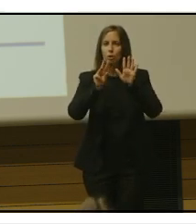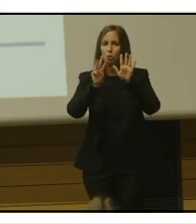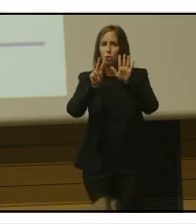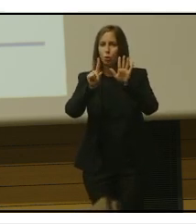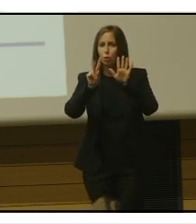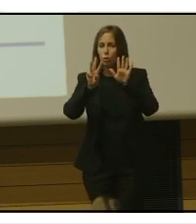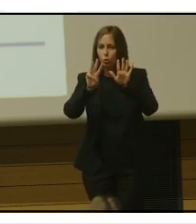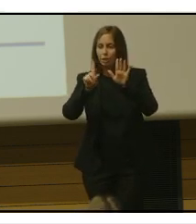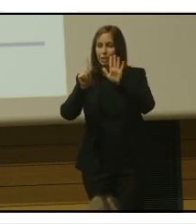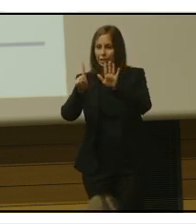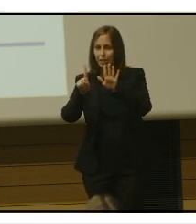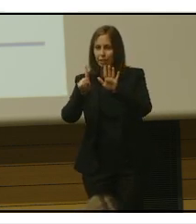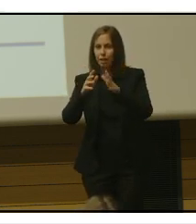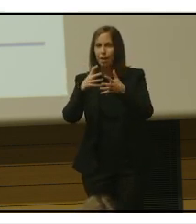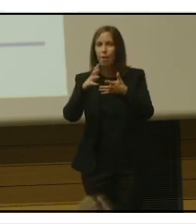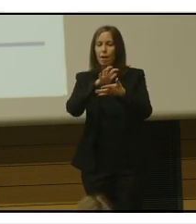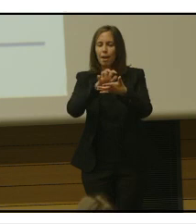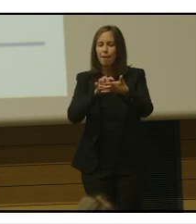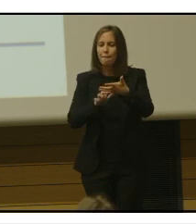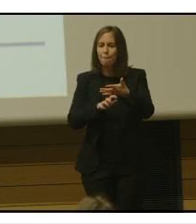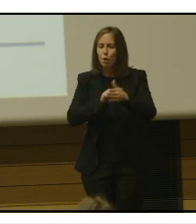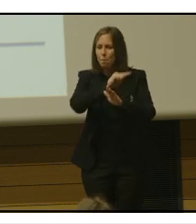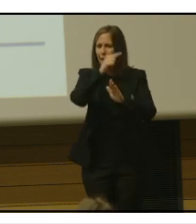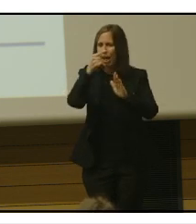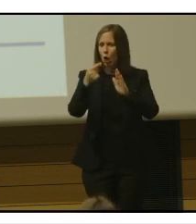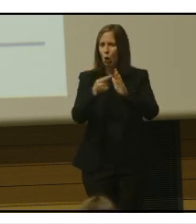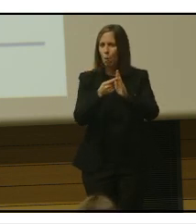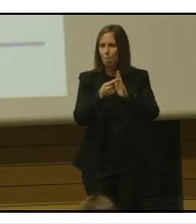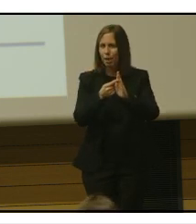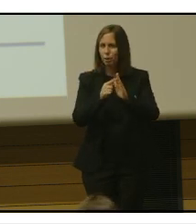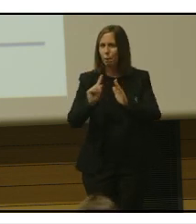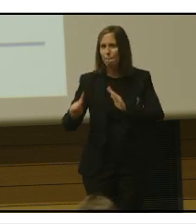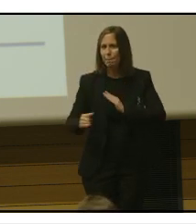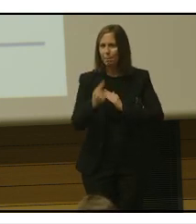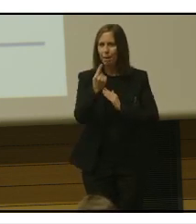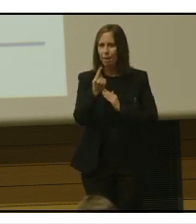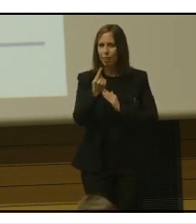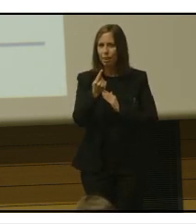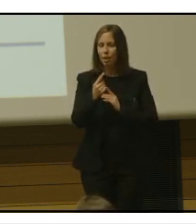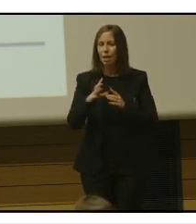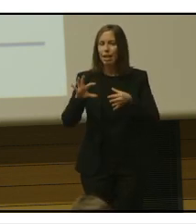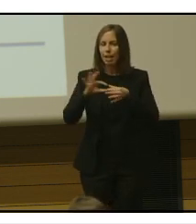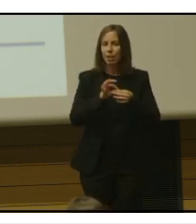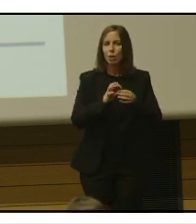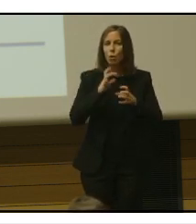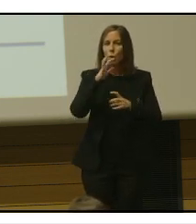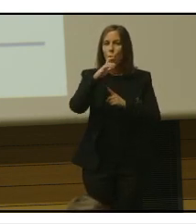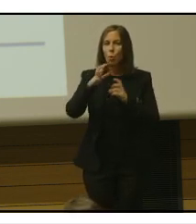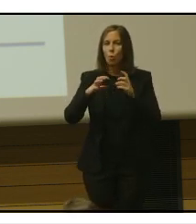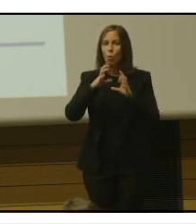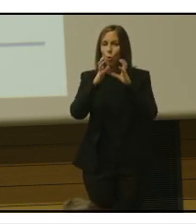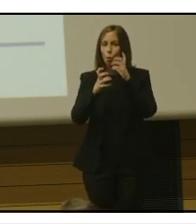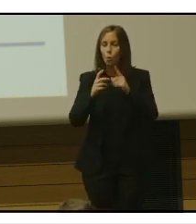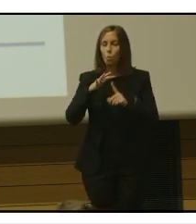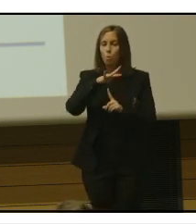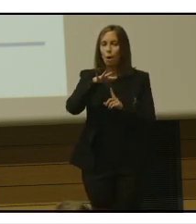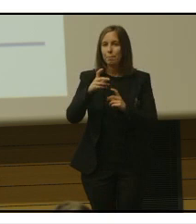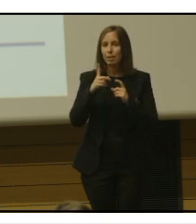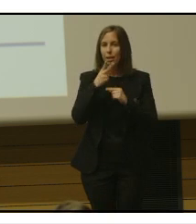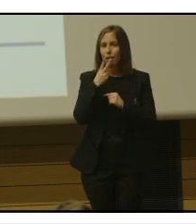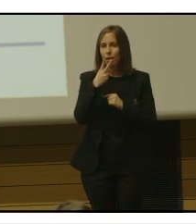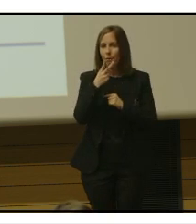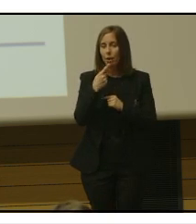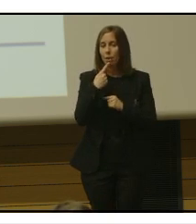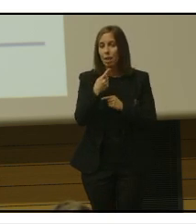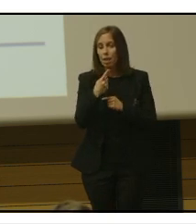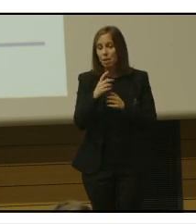ya el primer informe completo sobre el humo ambiental de tabaco. Y entonces, en este caso, ya no dice